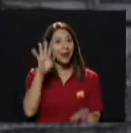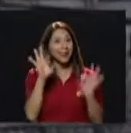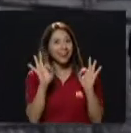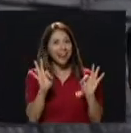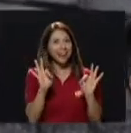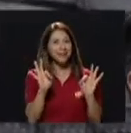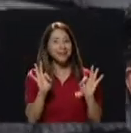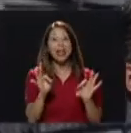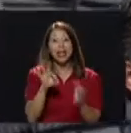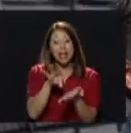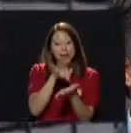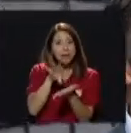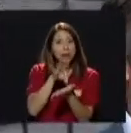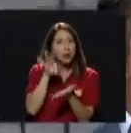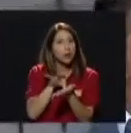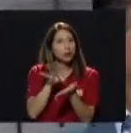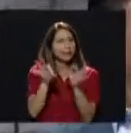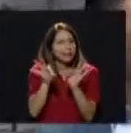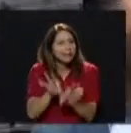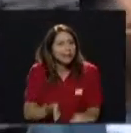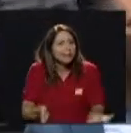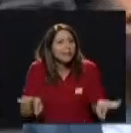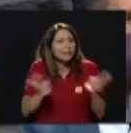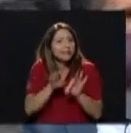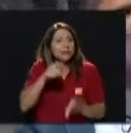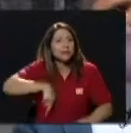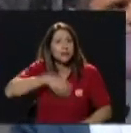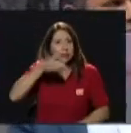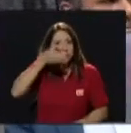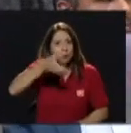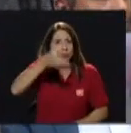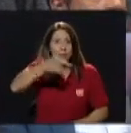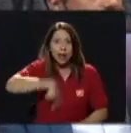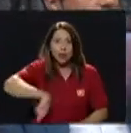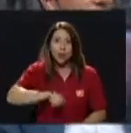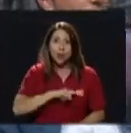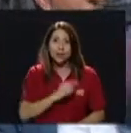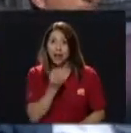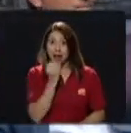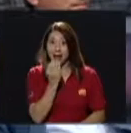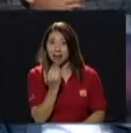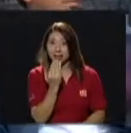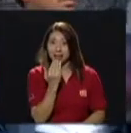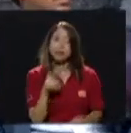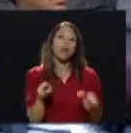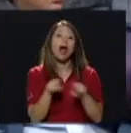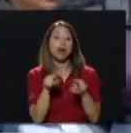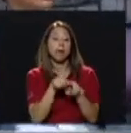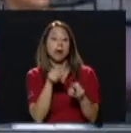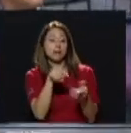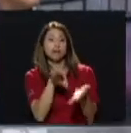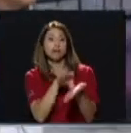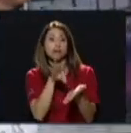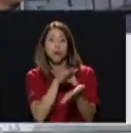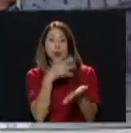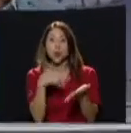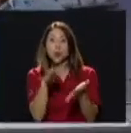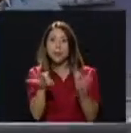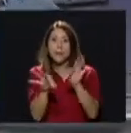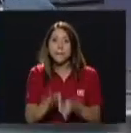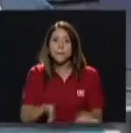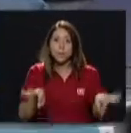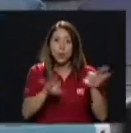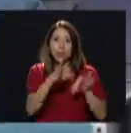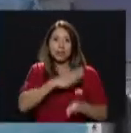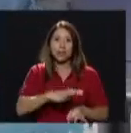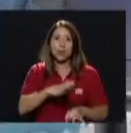Hola, ¿qué tal? El frijol es parte fundamental de nuestra cultura, de nuestra alimentación y además es un grano que tiene importantes